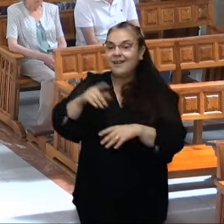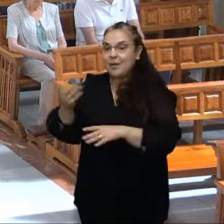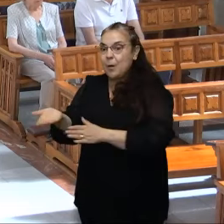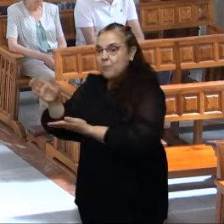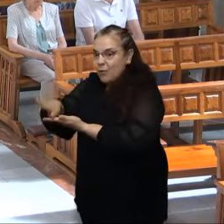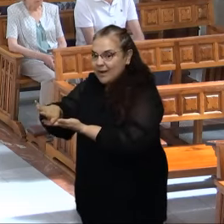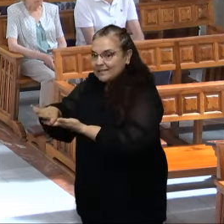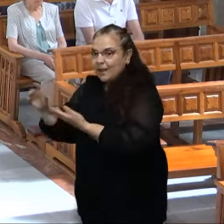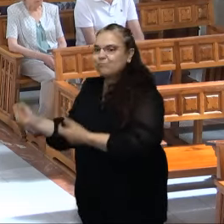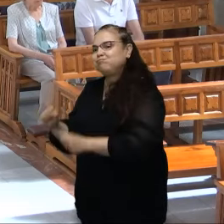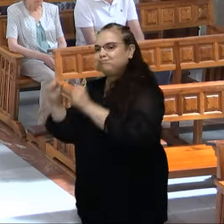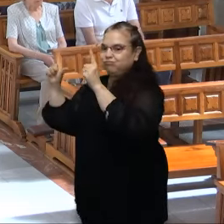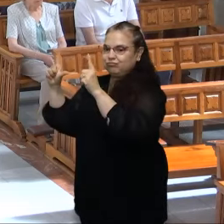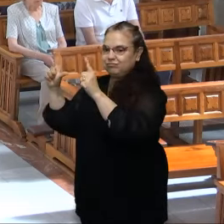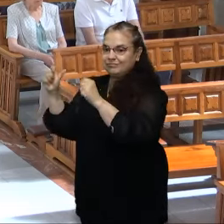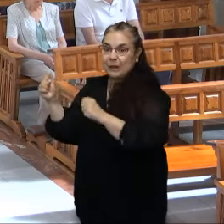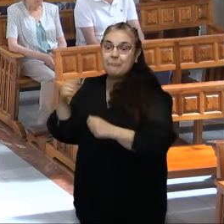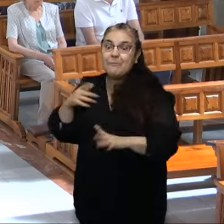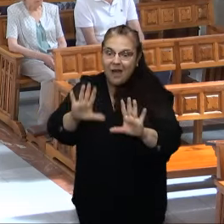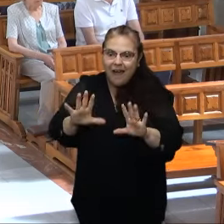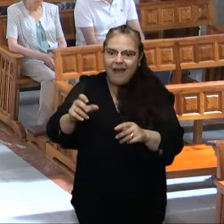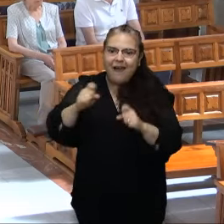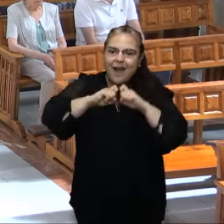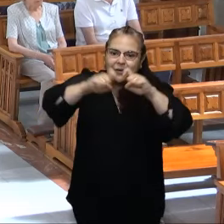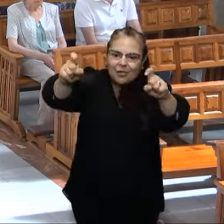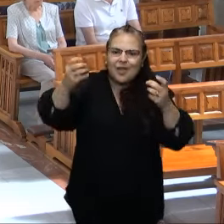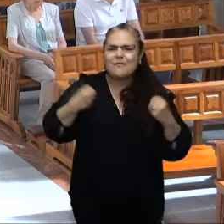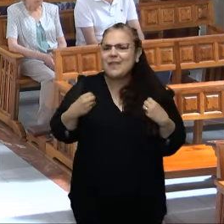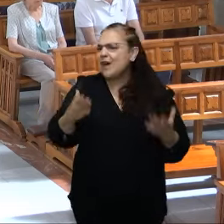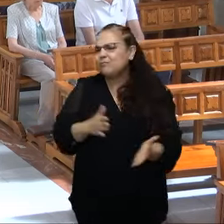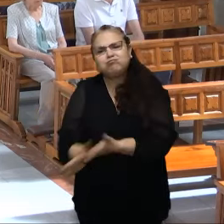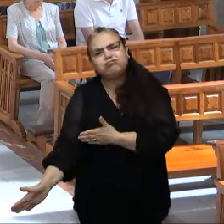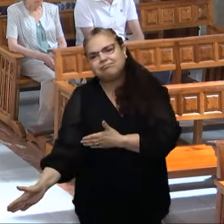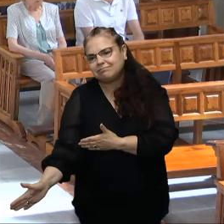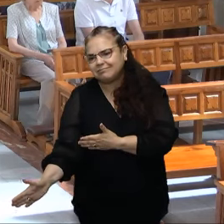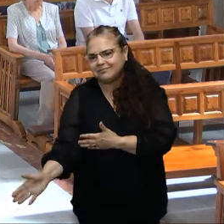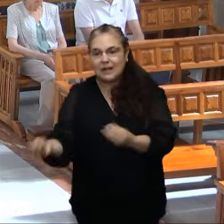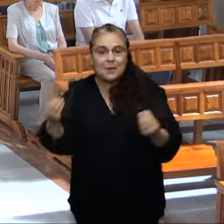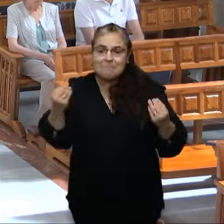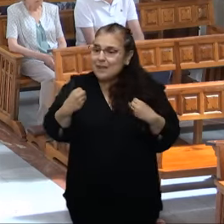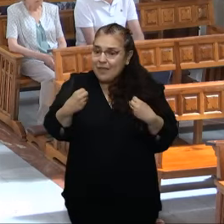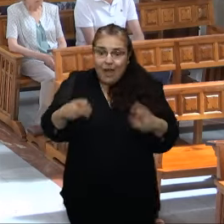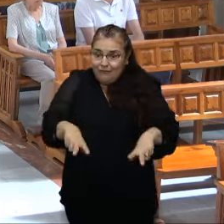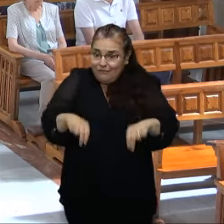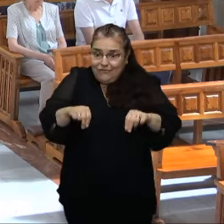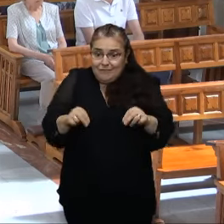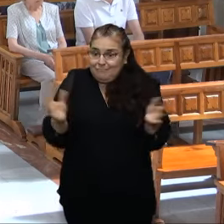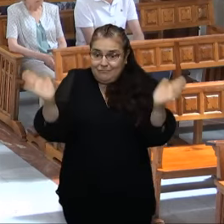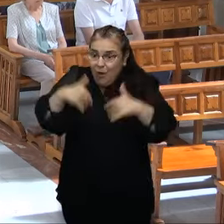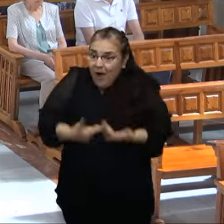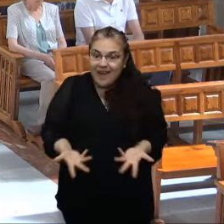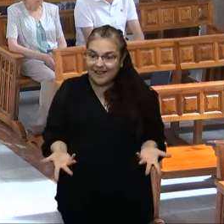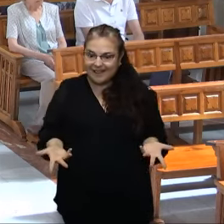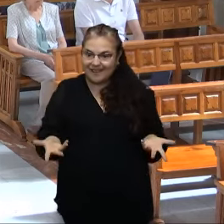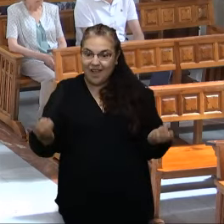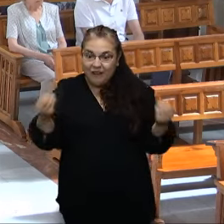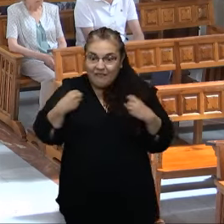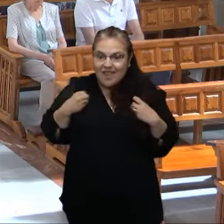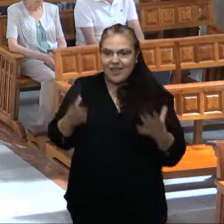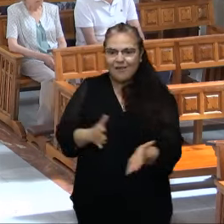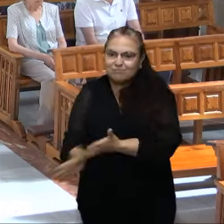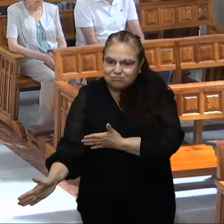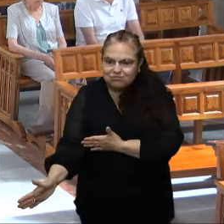Pero anunciar la vida, sobre todo, eterna, esa vida que no termina, esa vida